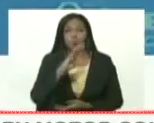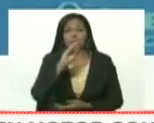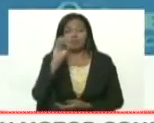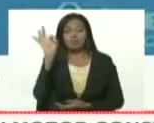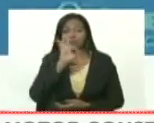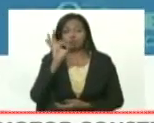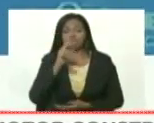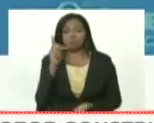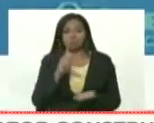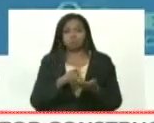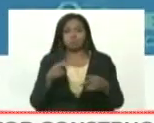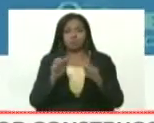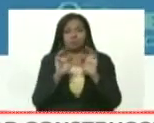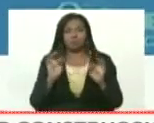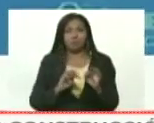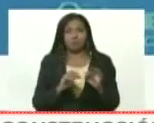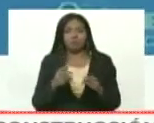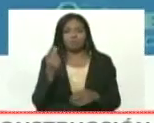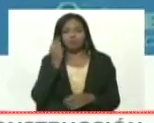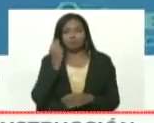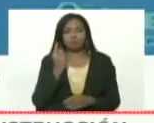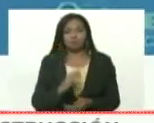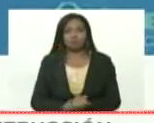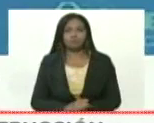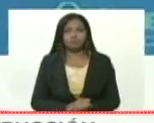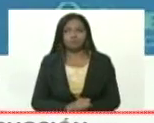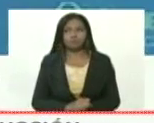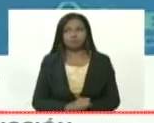40% participación de la mujer.